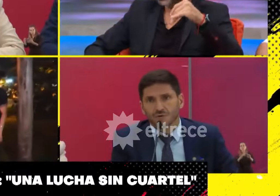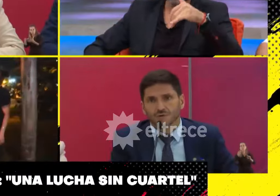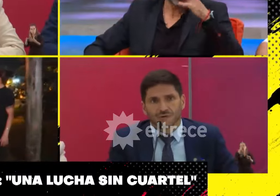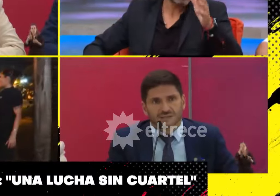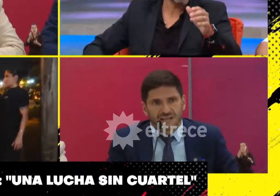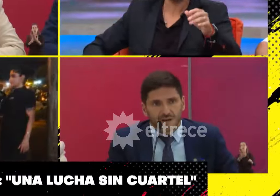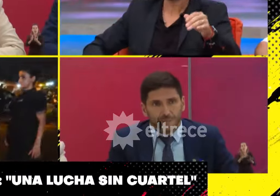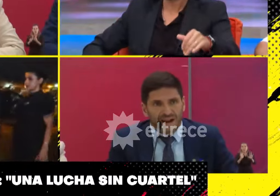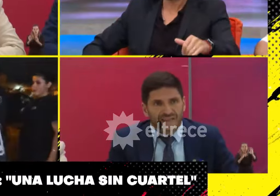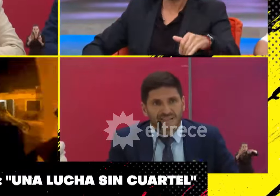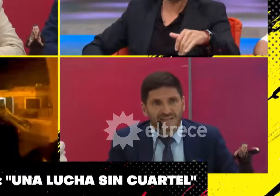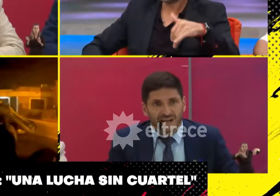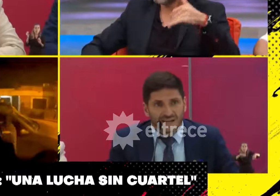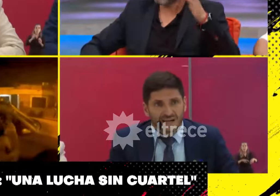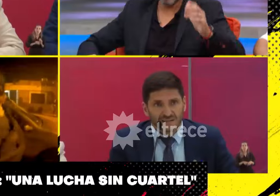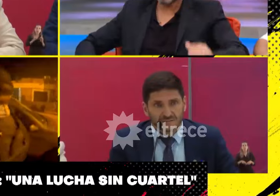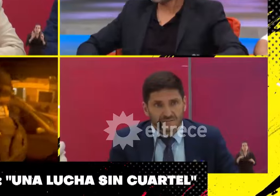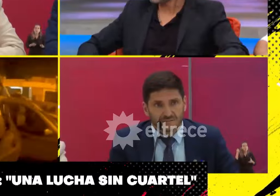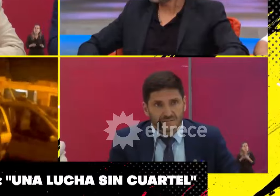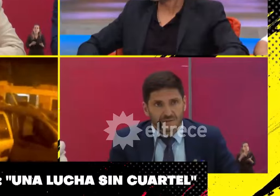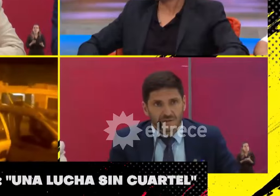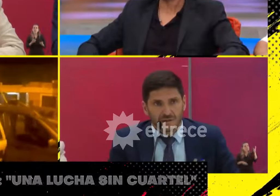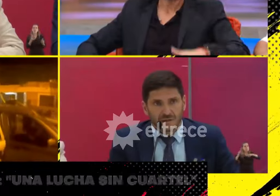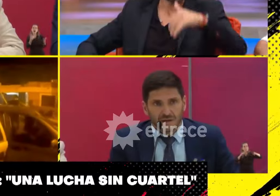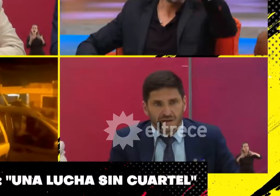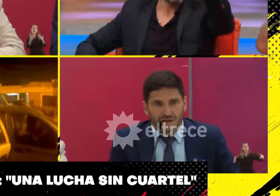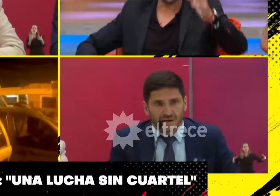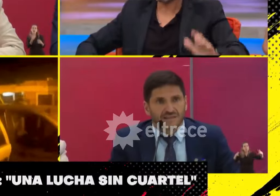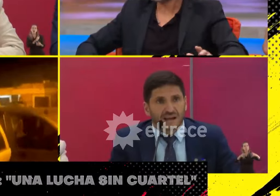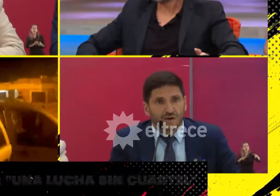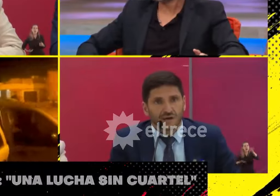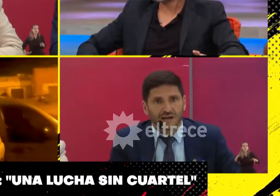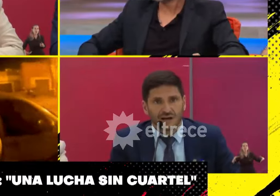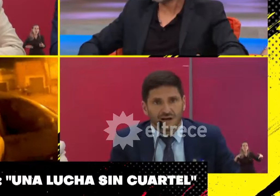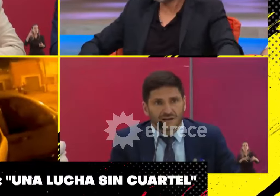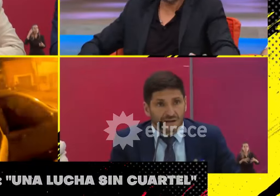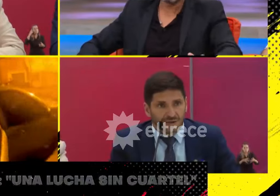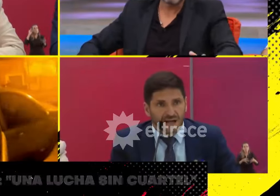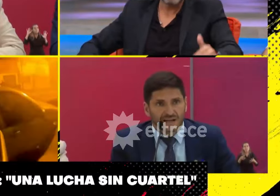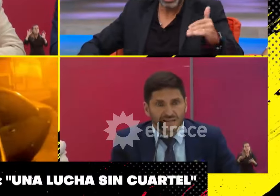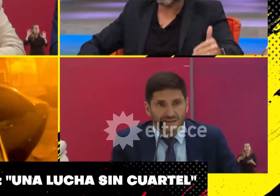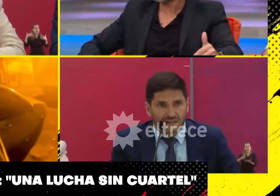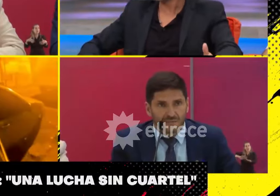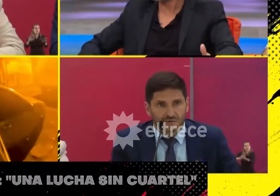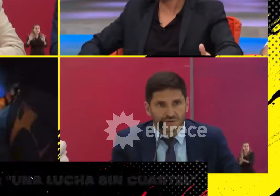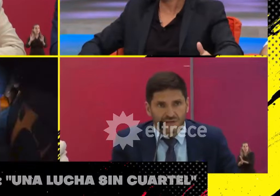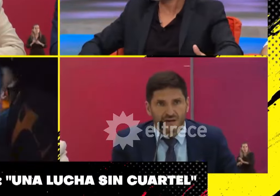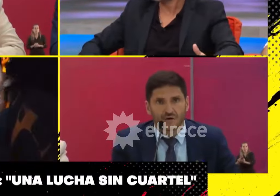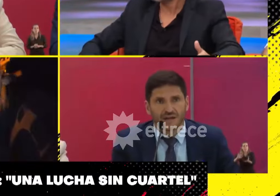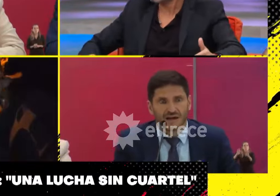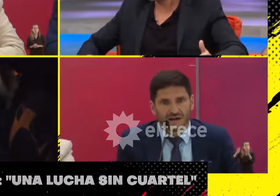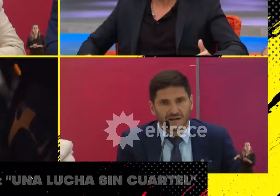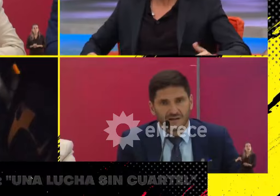vos ibas hace 10 años y decías, voy a ir a la Florida a conocer, voy a pasear a Rosario. Hoy la gente de Rosario te dice,